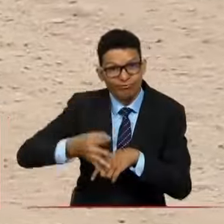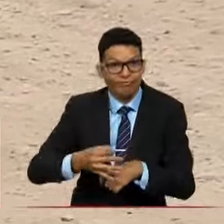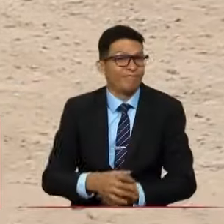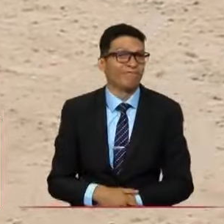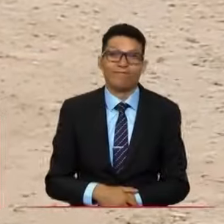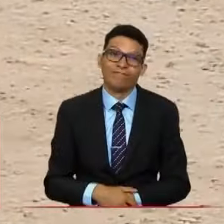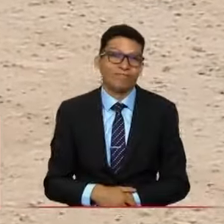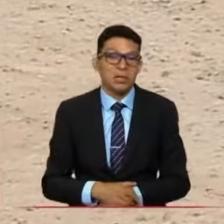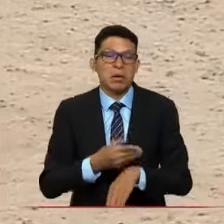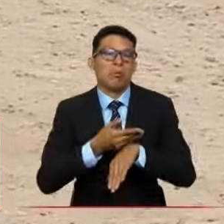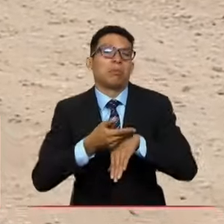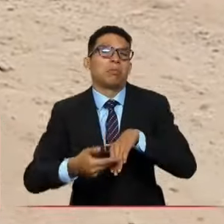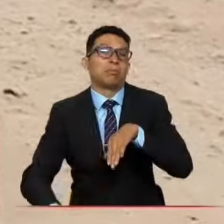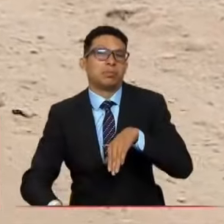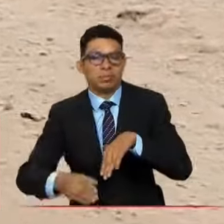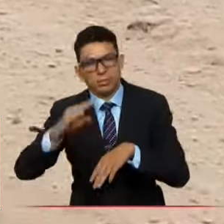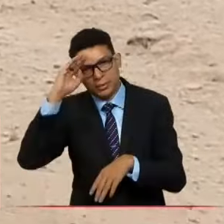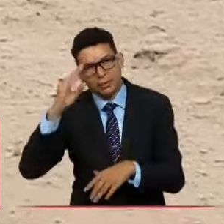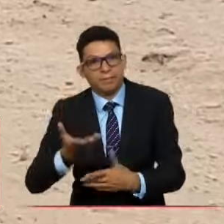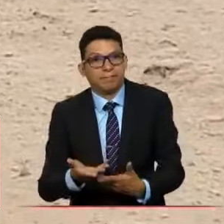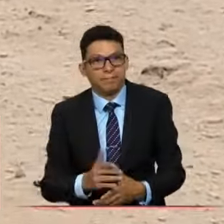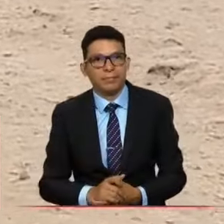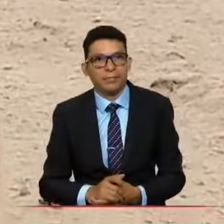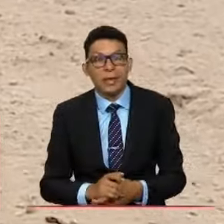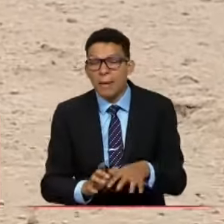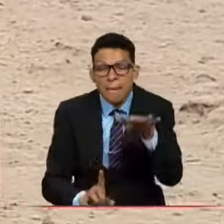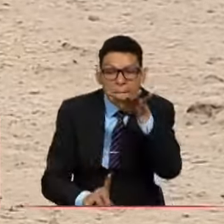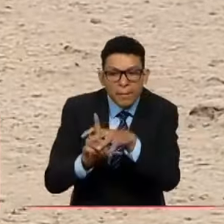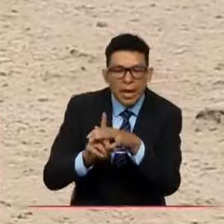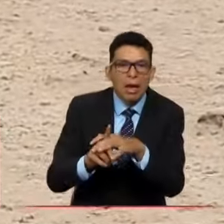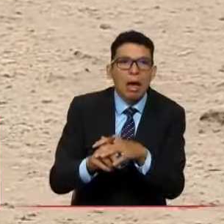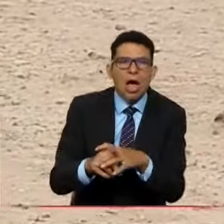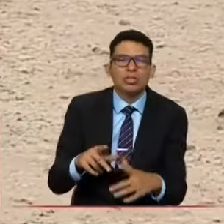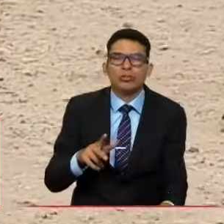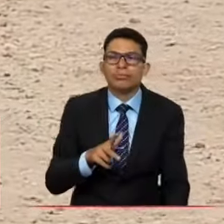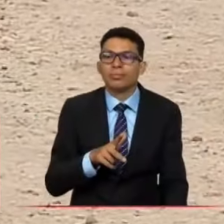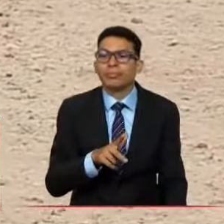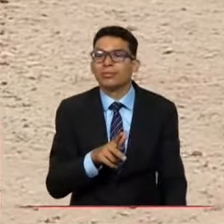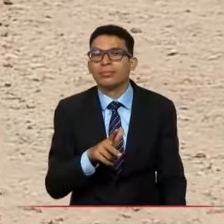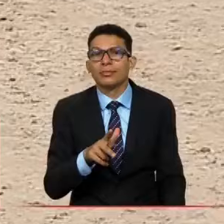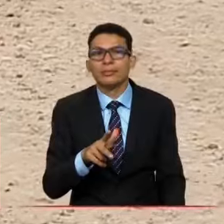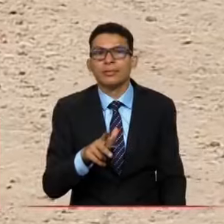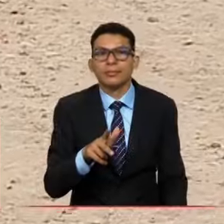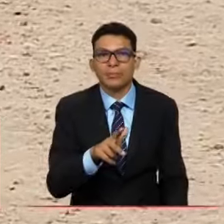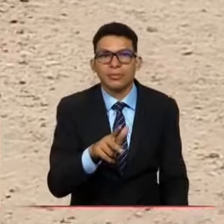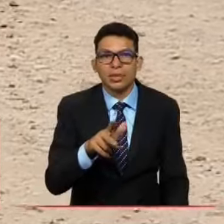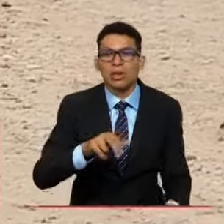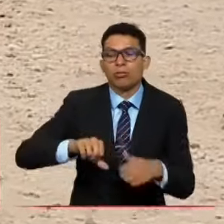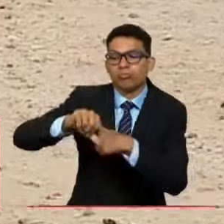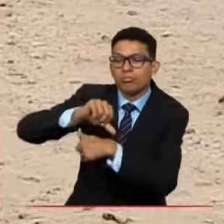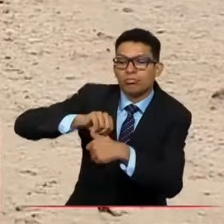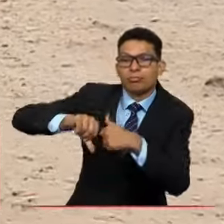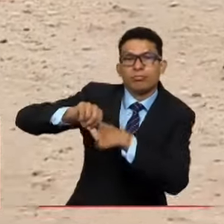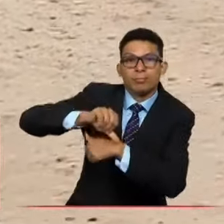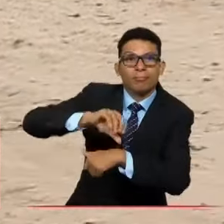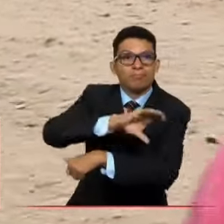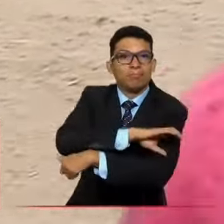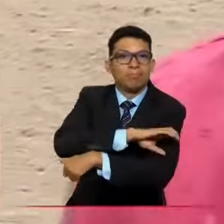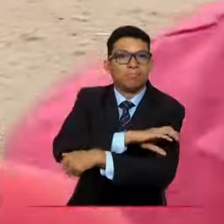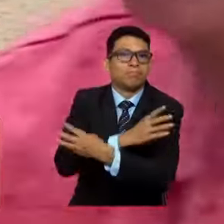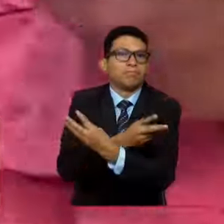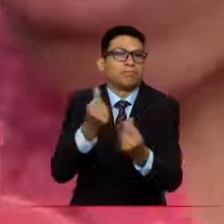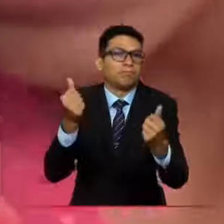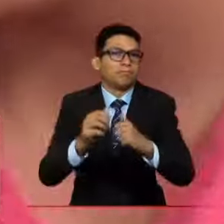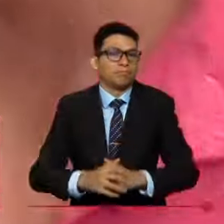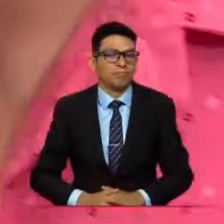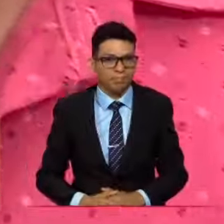un acompañamiento permanente. Apenas ahora que suceden las cosas van llegando, pero se van perdiendo con cambio de comandantes o con cambios de secretarios.